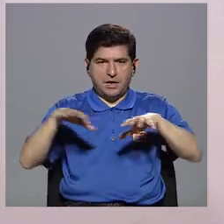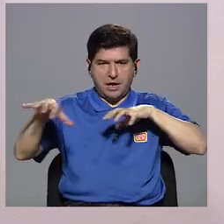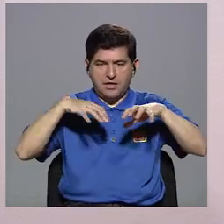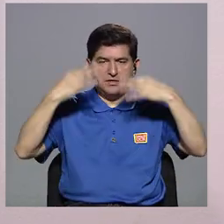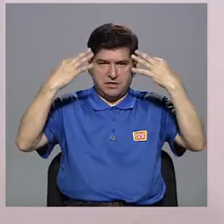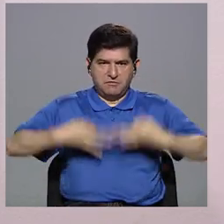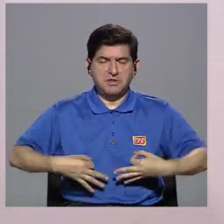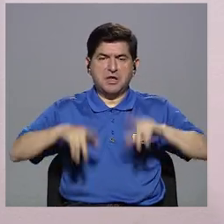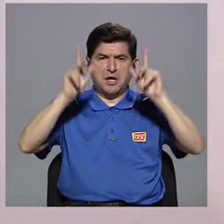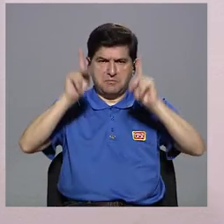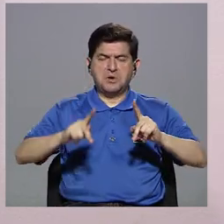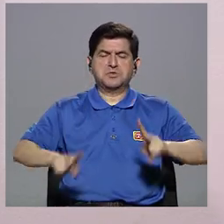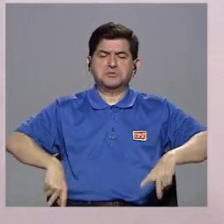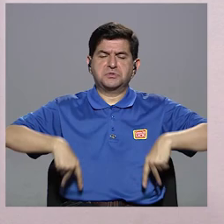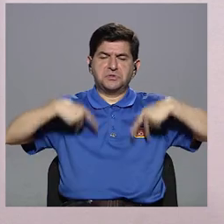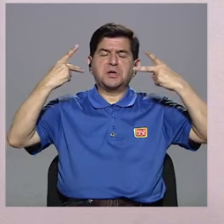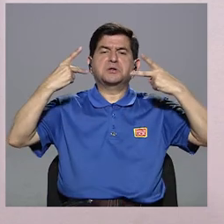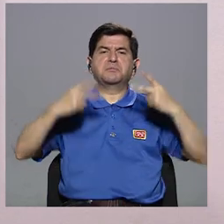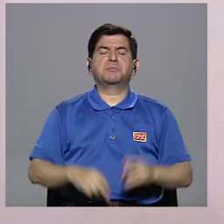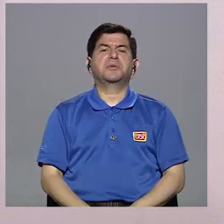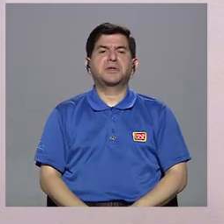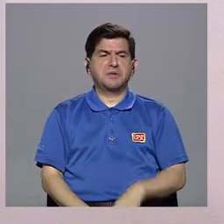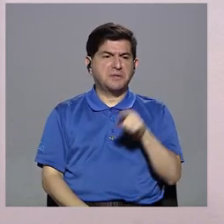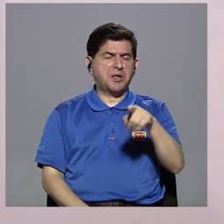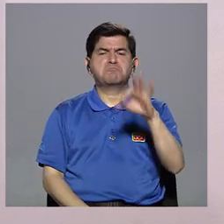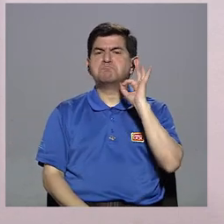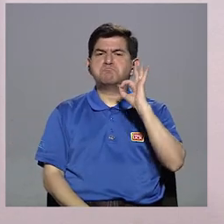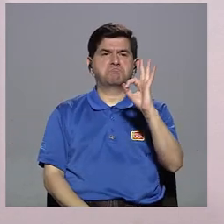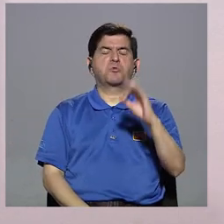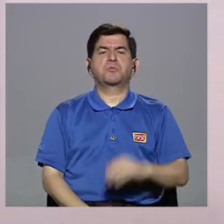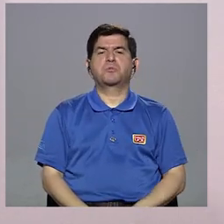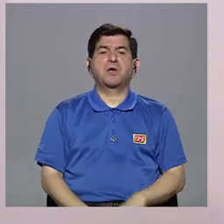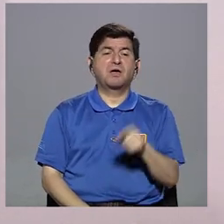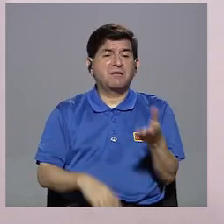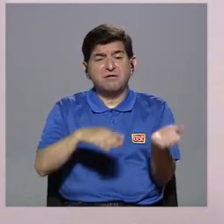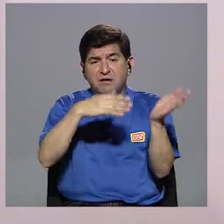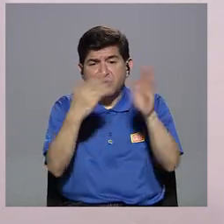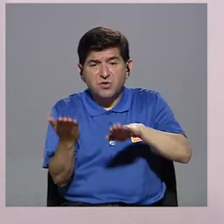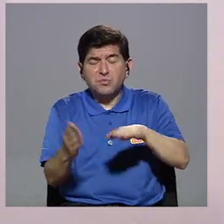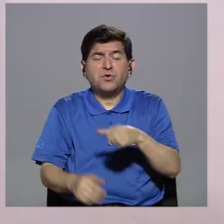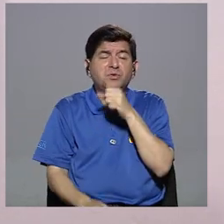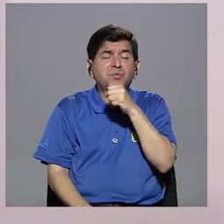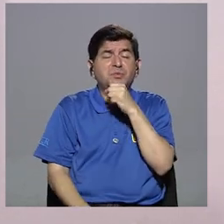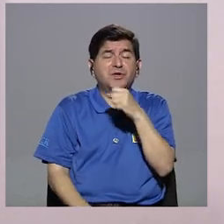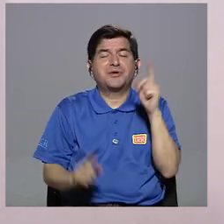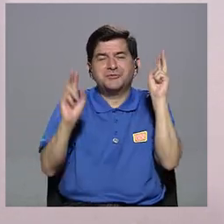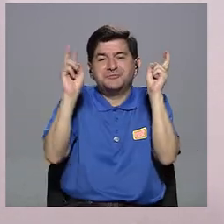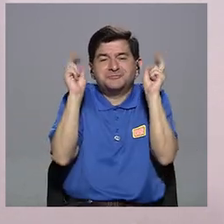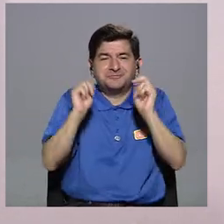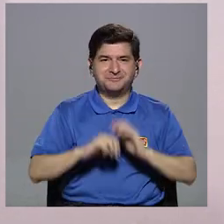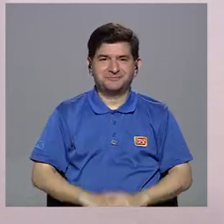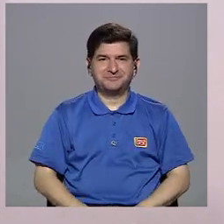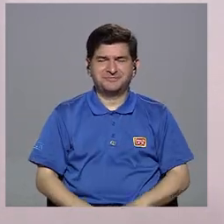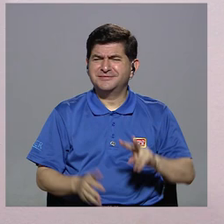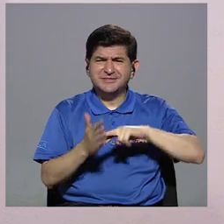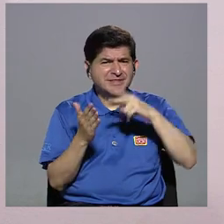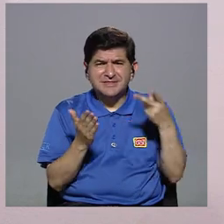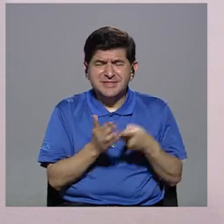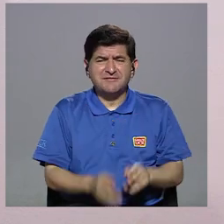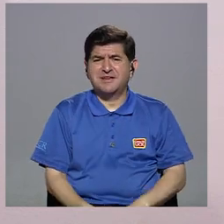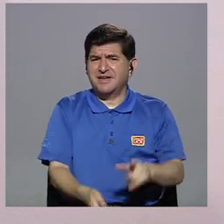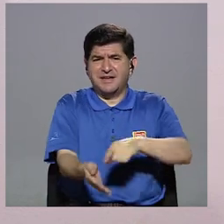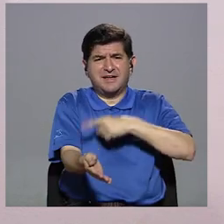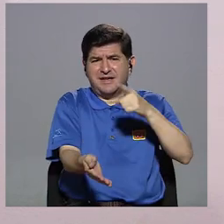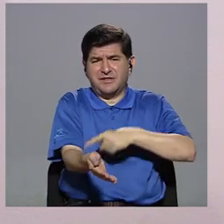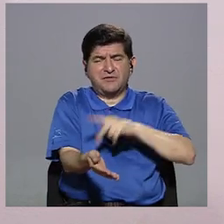esos pacientes van a pasar una vida súper súper bien y se van a morir de viejos como les digo yo es decir que en otras palabras